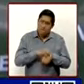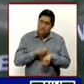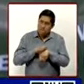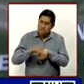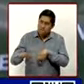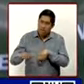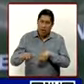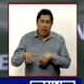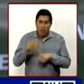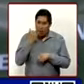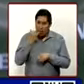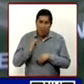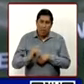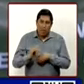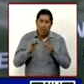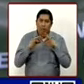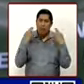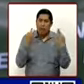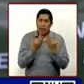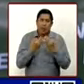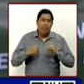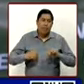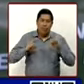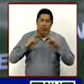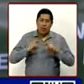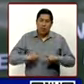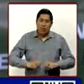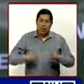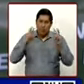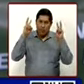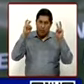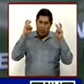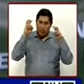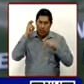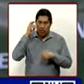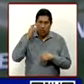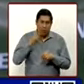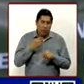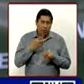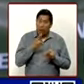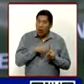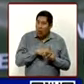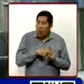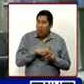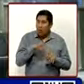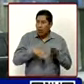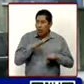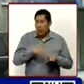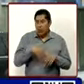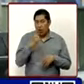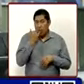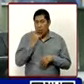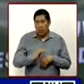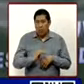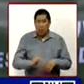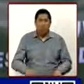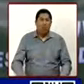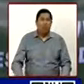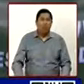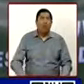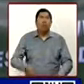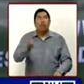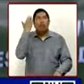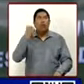remitido en la división menores y familias para que se investigue la presunta comisión del delito de violación niña-niño-adolescente. El